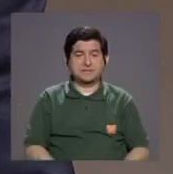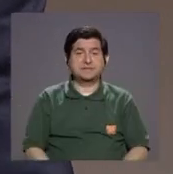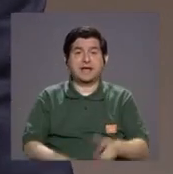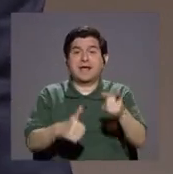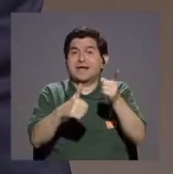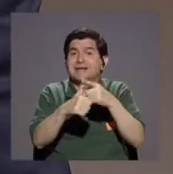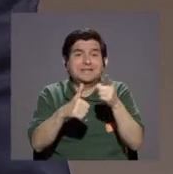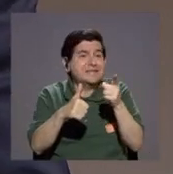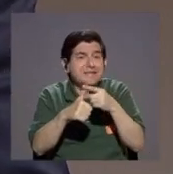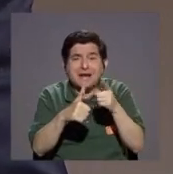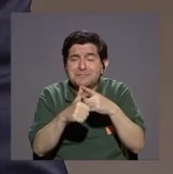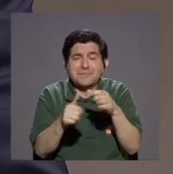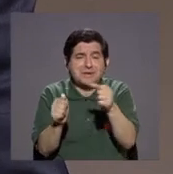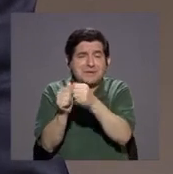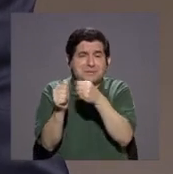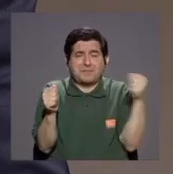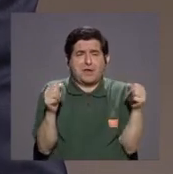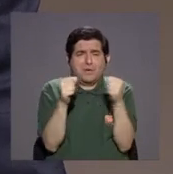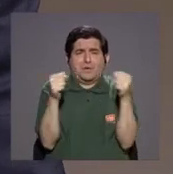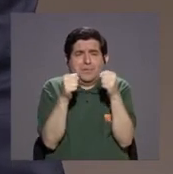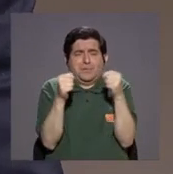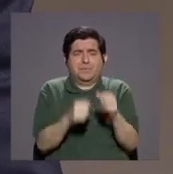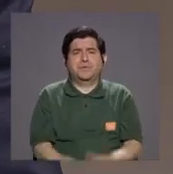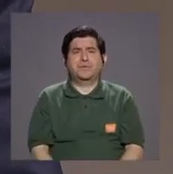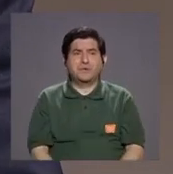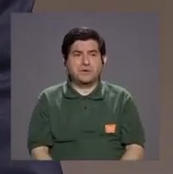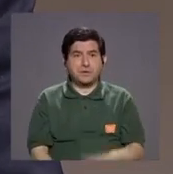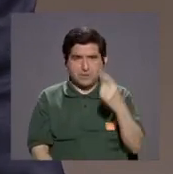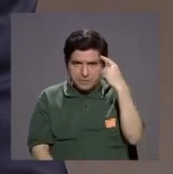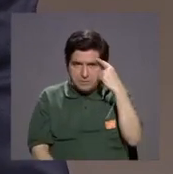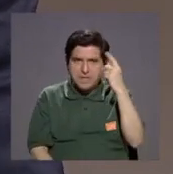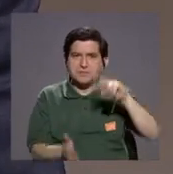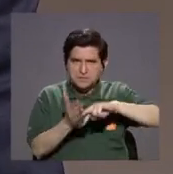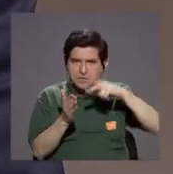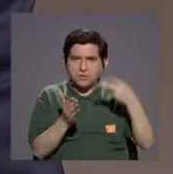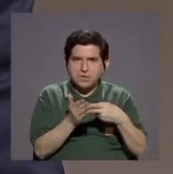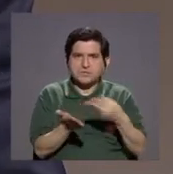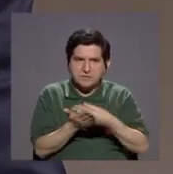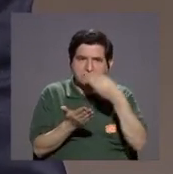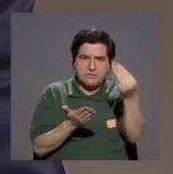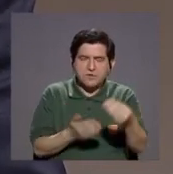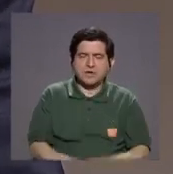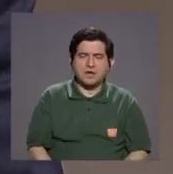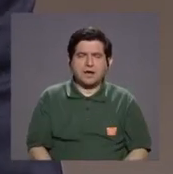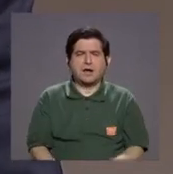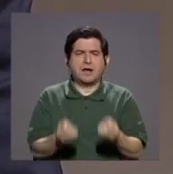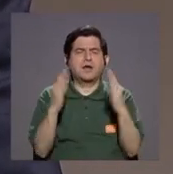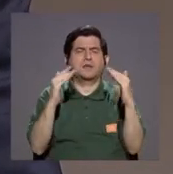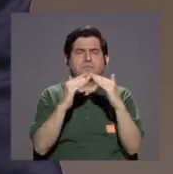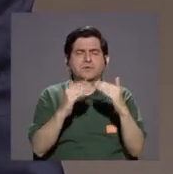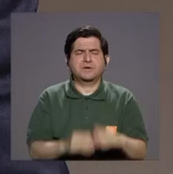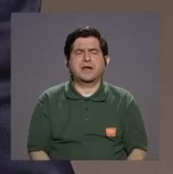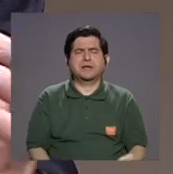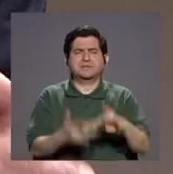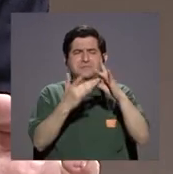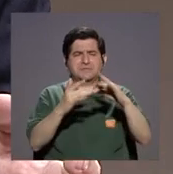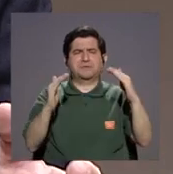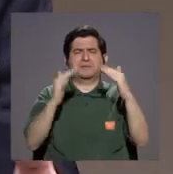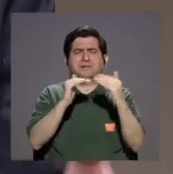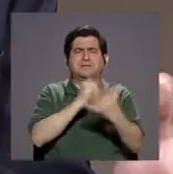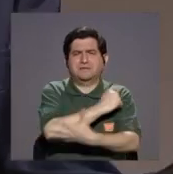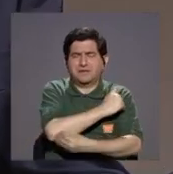primer refrigerador y hay que ver el contexto de equilibrio una refrigeradora en muchos hogares sobre todo en hogares marginales